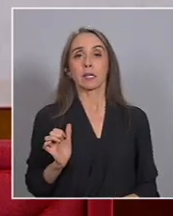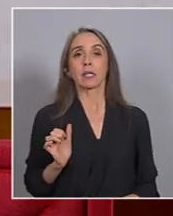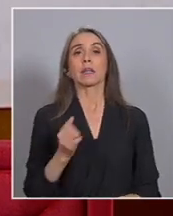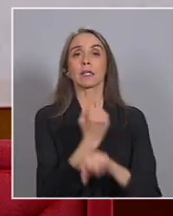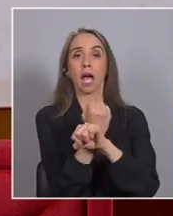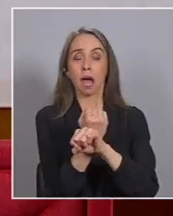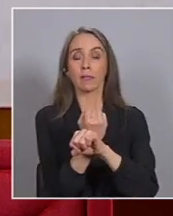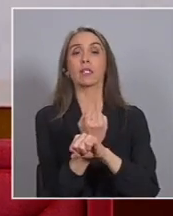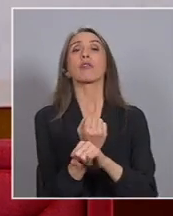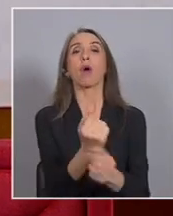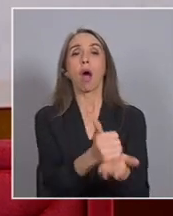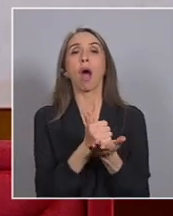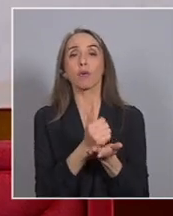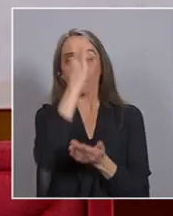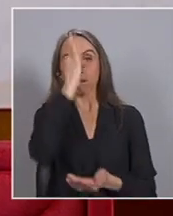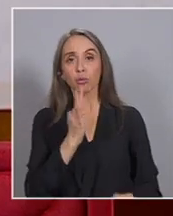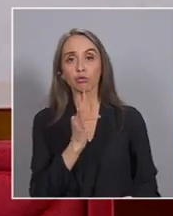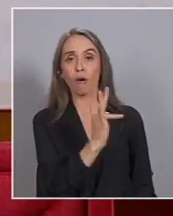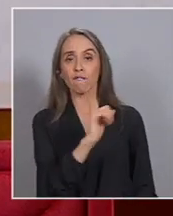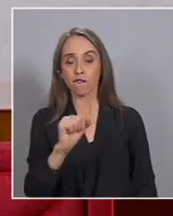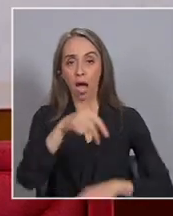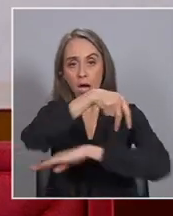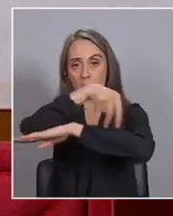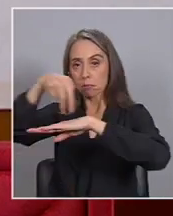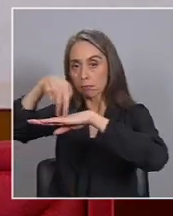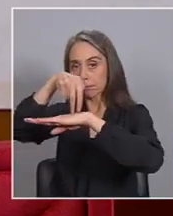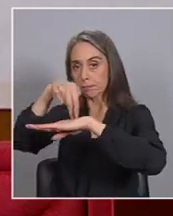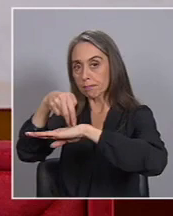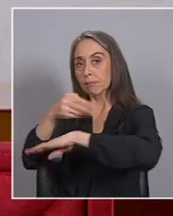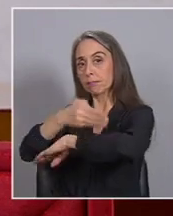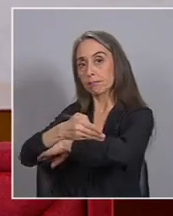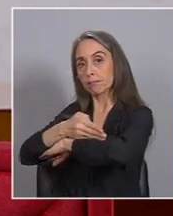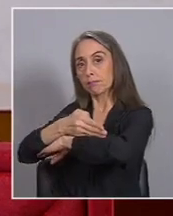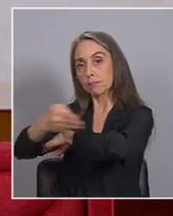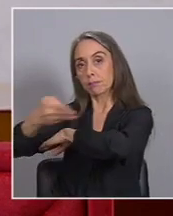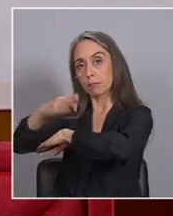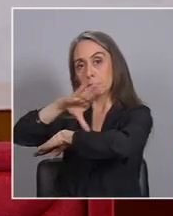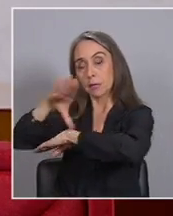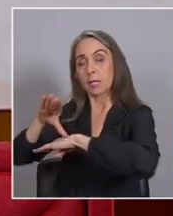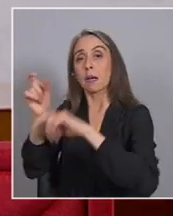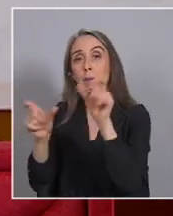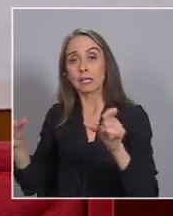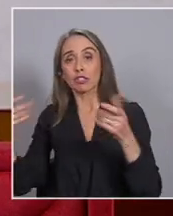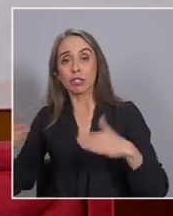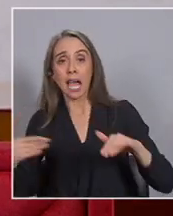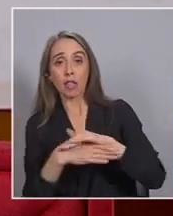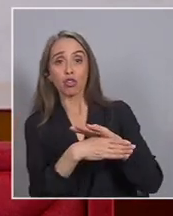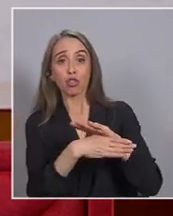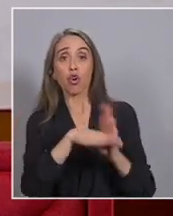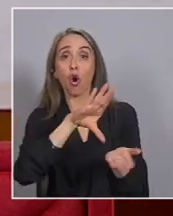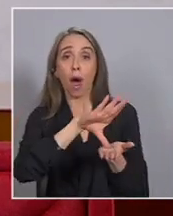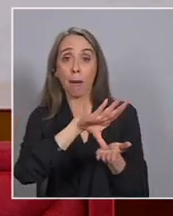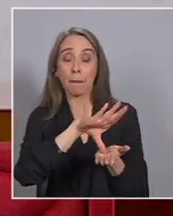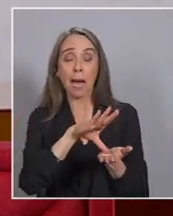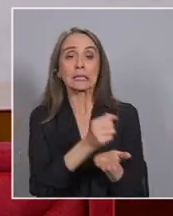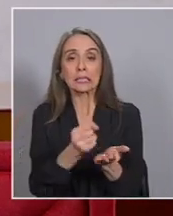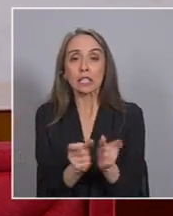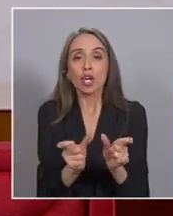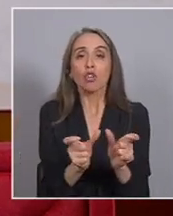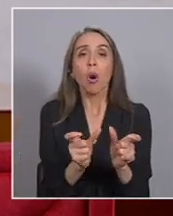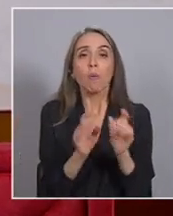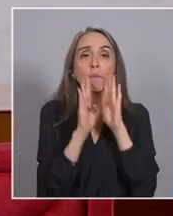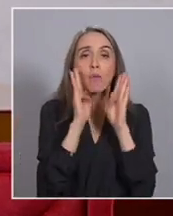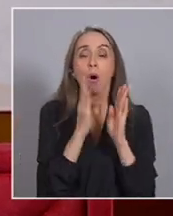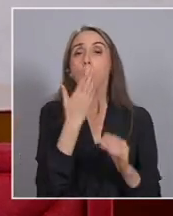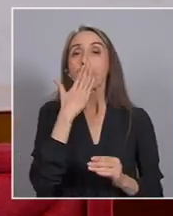Armadas, y mejorar la gestión administrativa de la población extranjera que ya ingresó al país, haciendo esfuerzos también